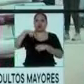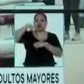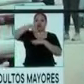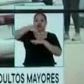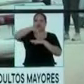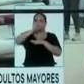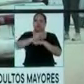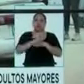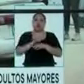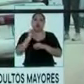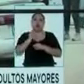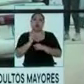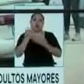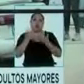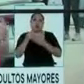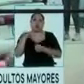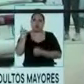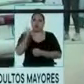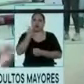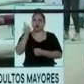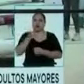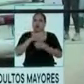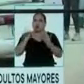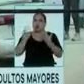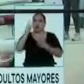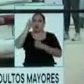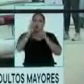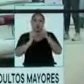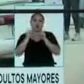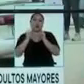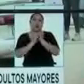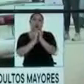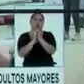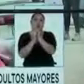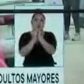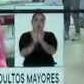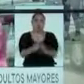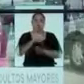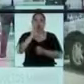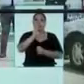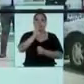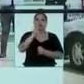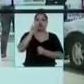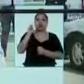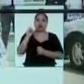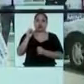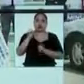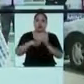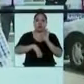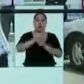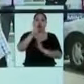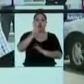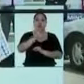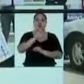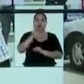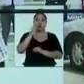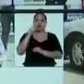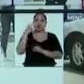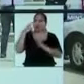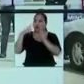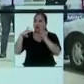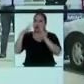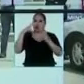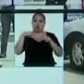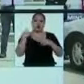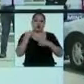ya no política de salud, sino de vocería. Habla la señora, habla el señor. Nuestro gobierno priorizó diferente